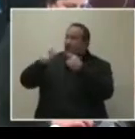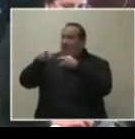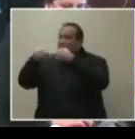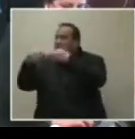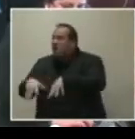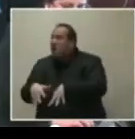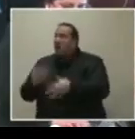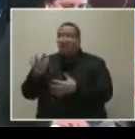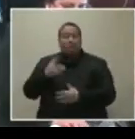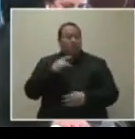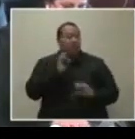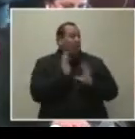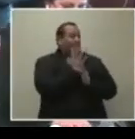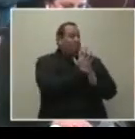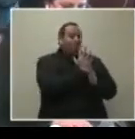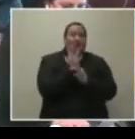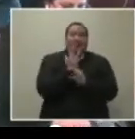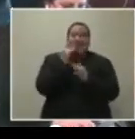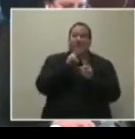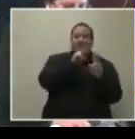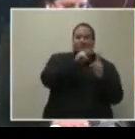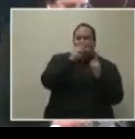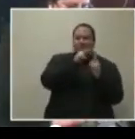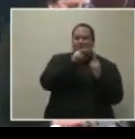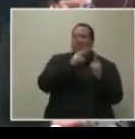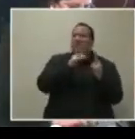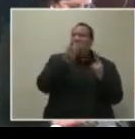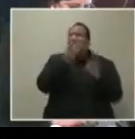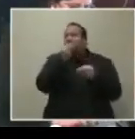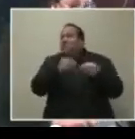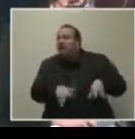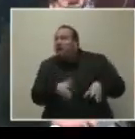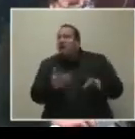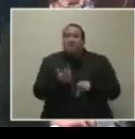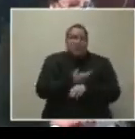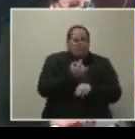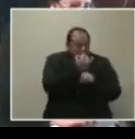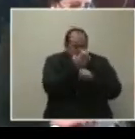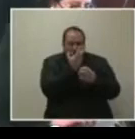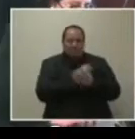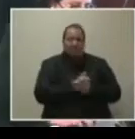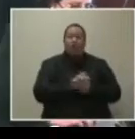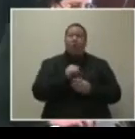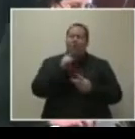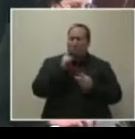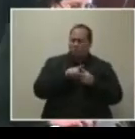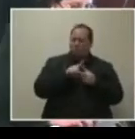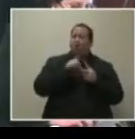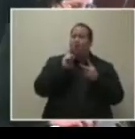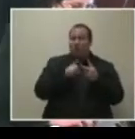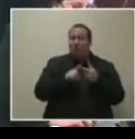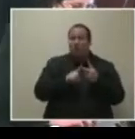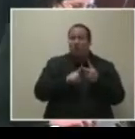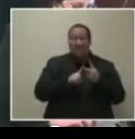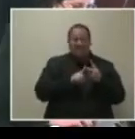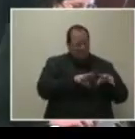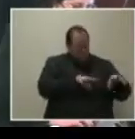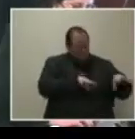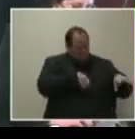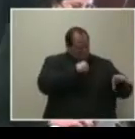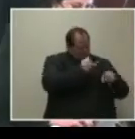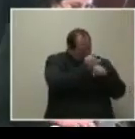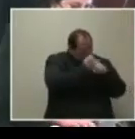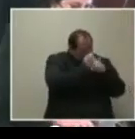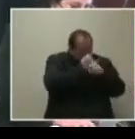ya nadie va a saber nada de los dos temas de los compañeros periodistas. La otra es que se entienda de que se agoten las instancias